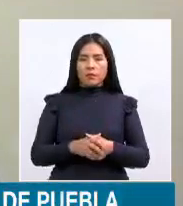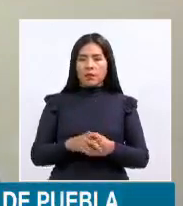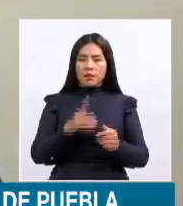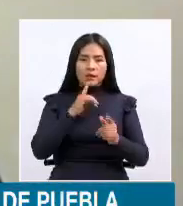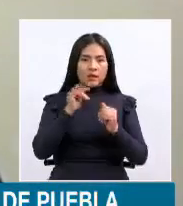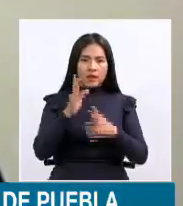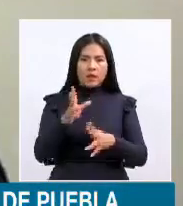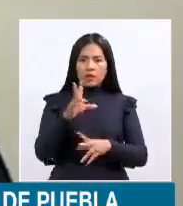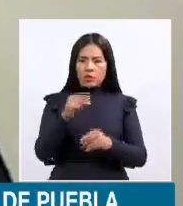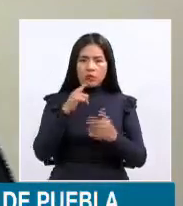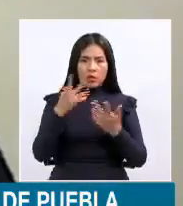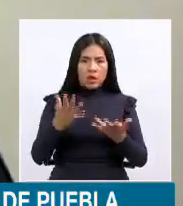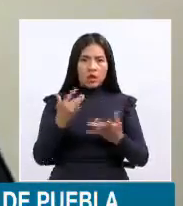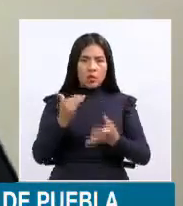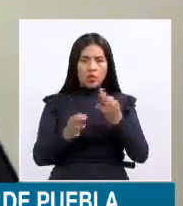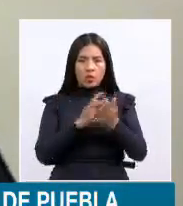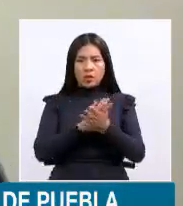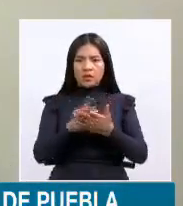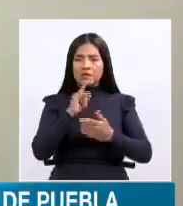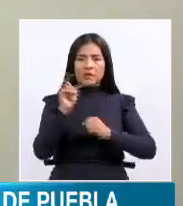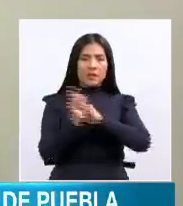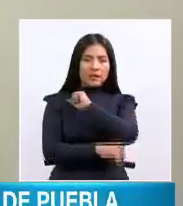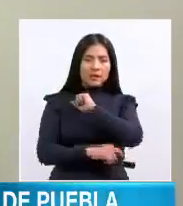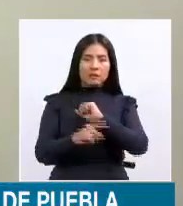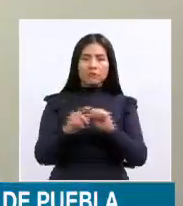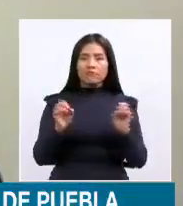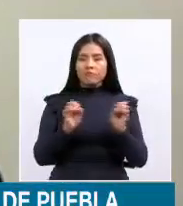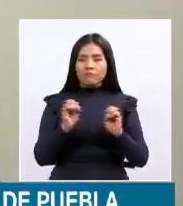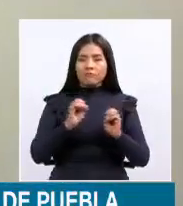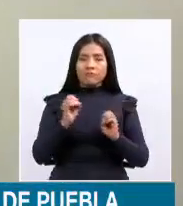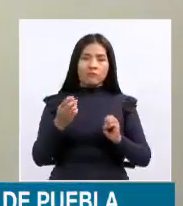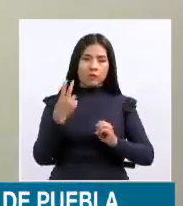sin juicio, castigo, digamos, un sector que